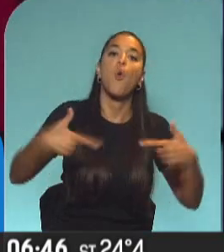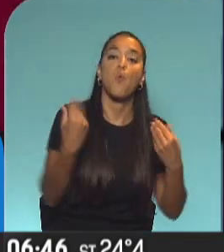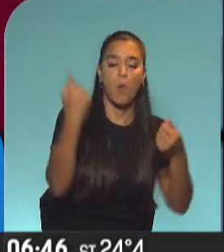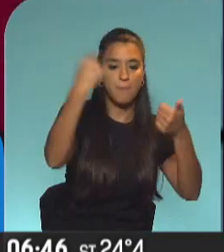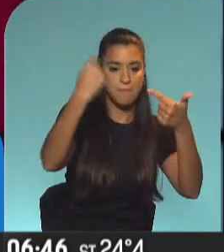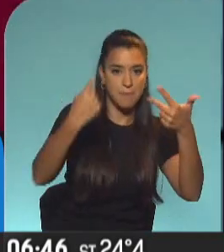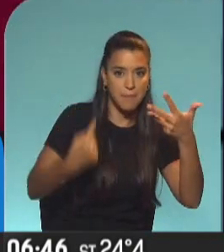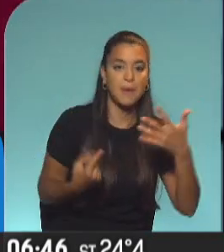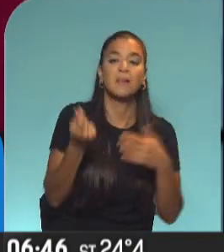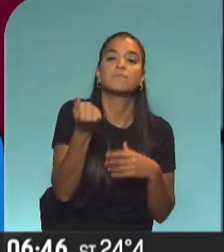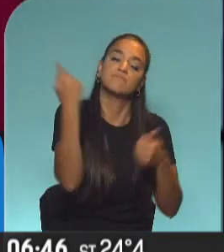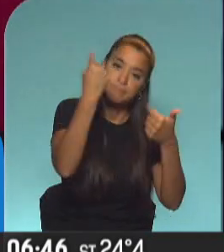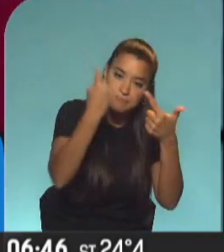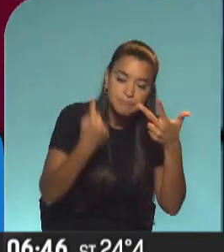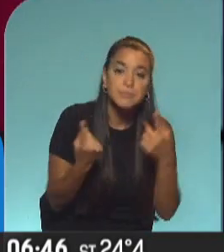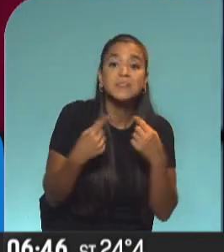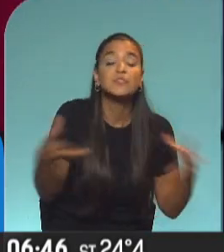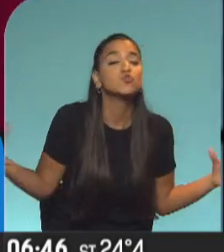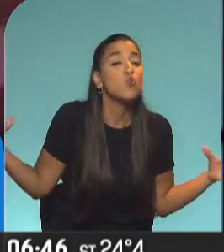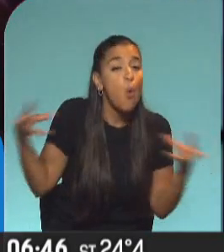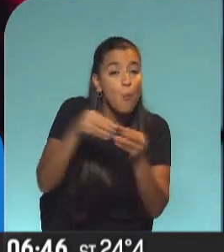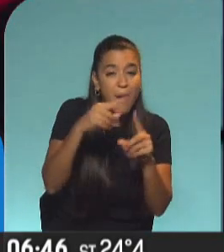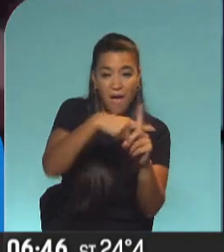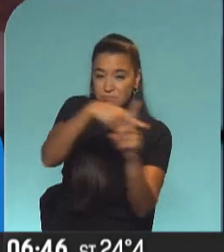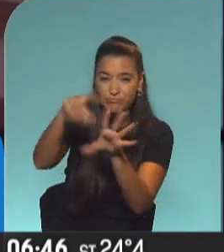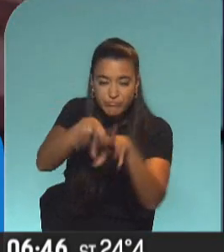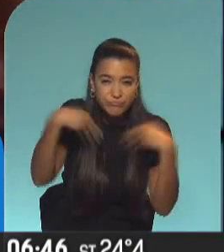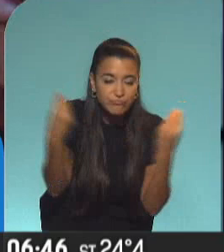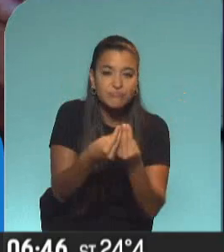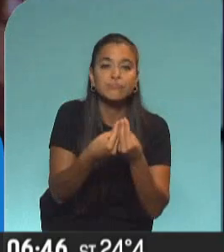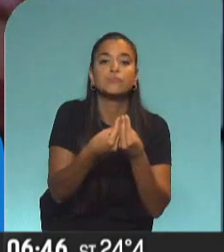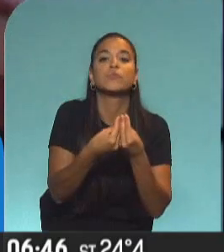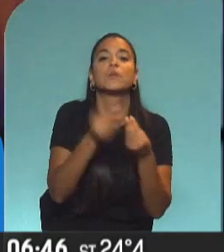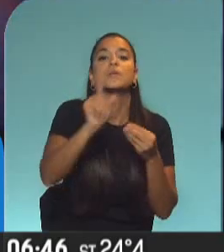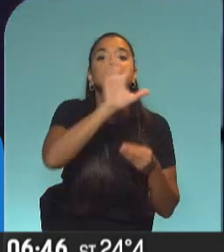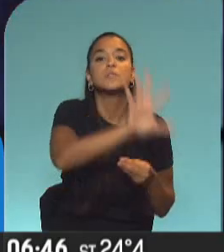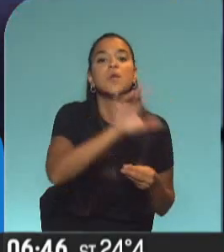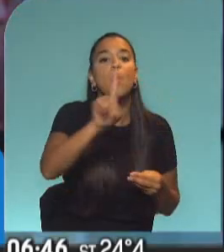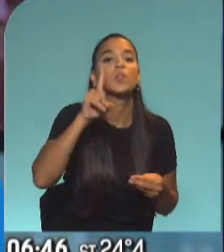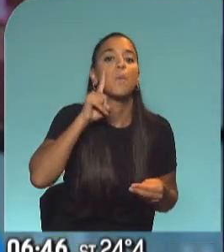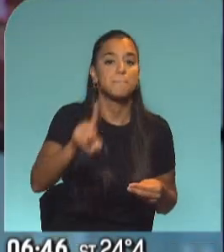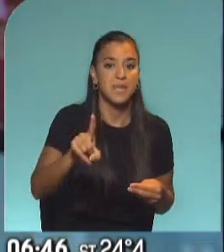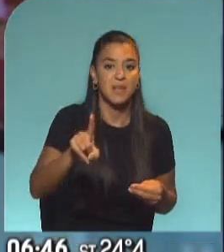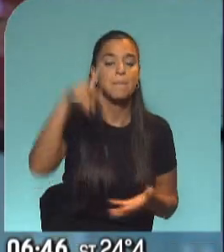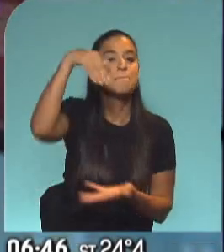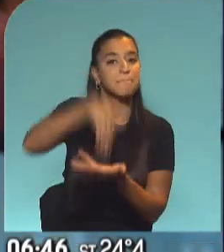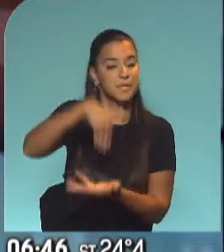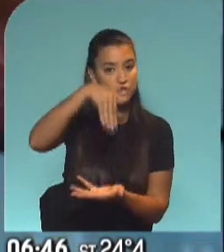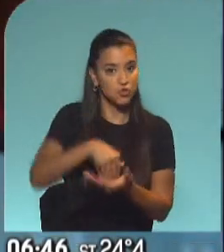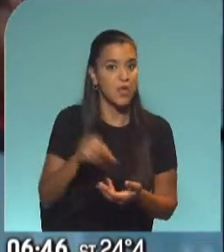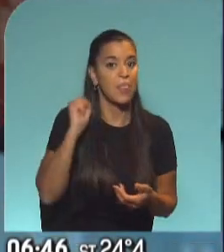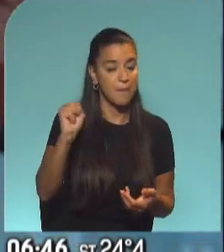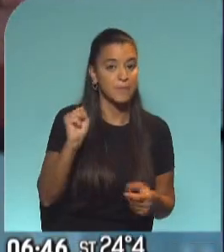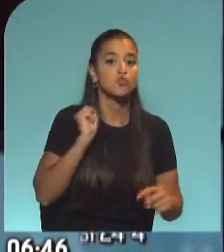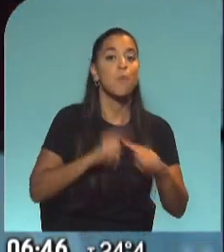estos, sale esto, y si suma, ahí tenemos que el costo total, 51.000 millones de